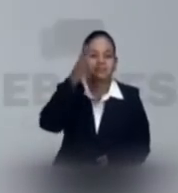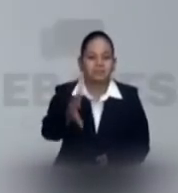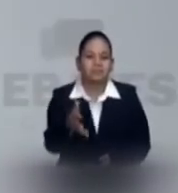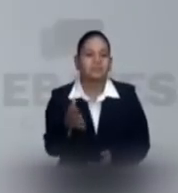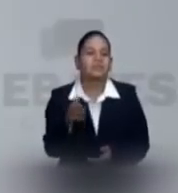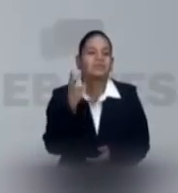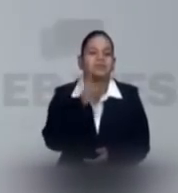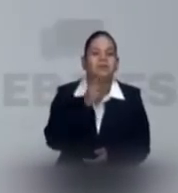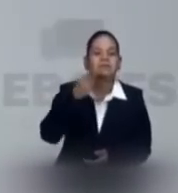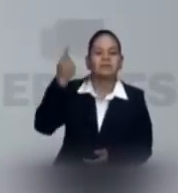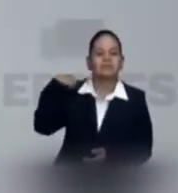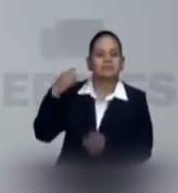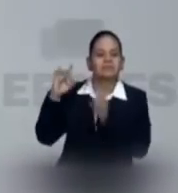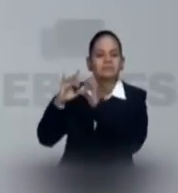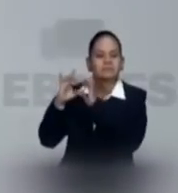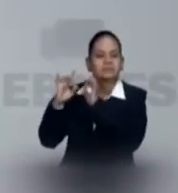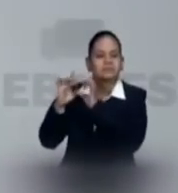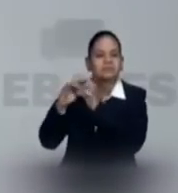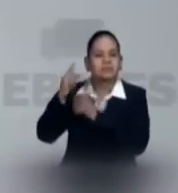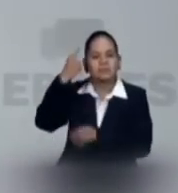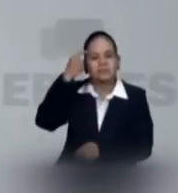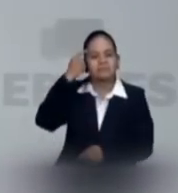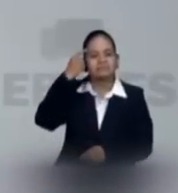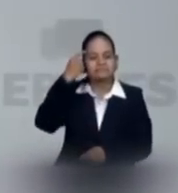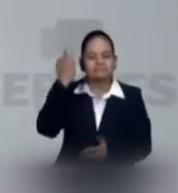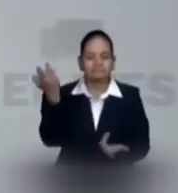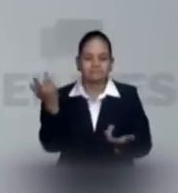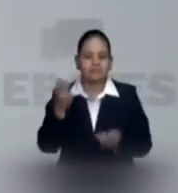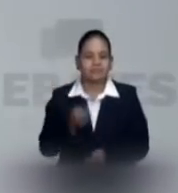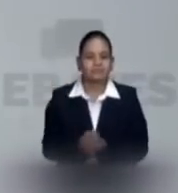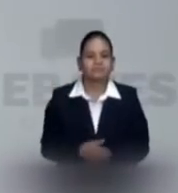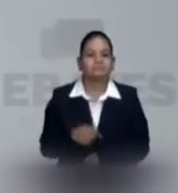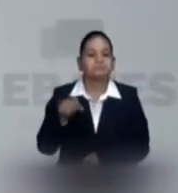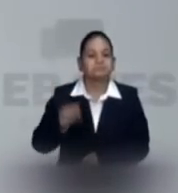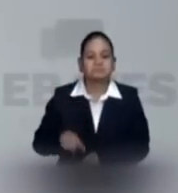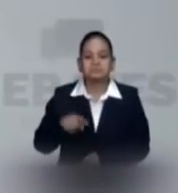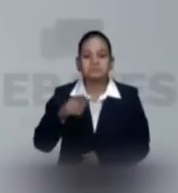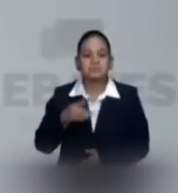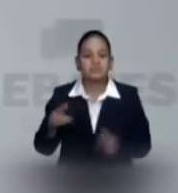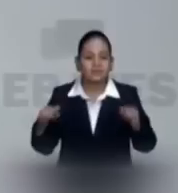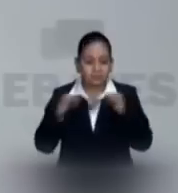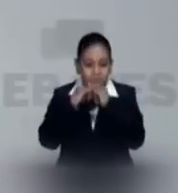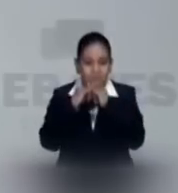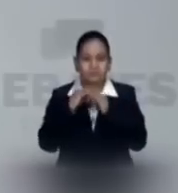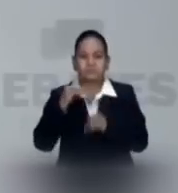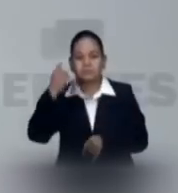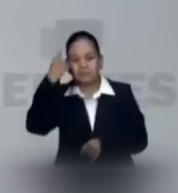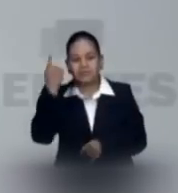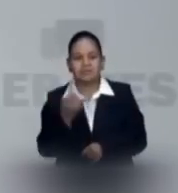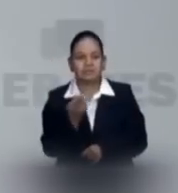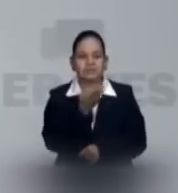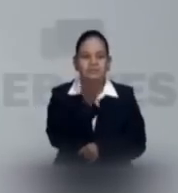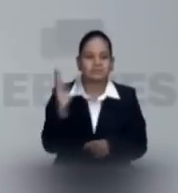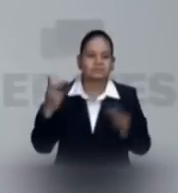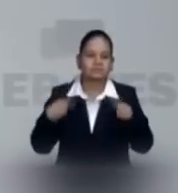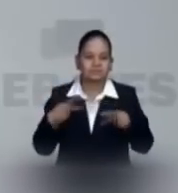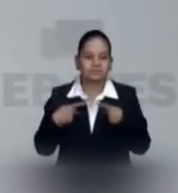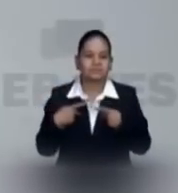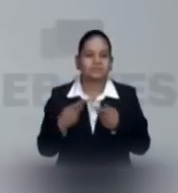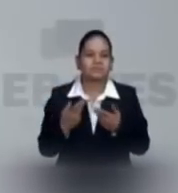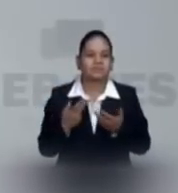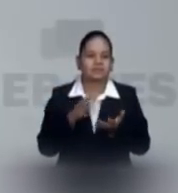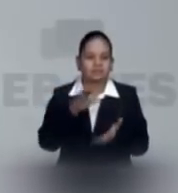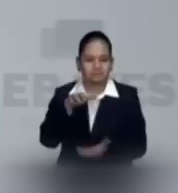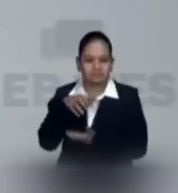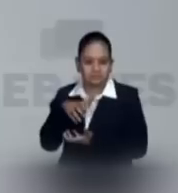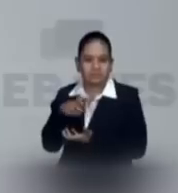Proponemos crear el instituto para devolver al pueblo lo robado y hacer una comisión de investigación para llevar al juicio al Moreirato y